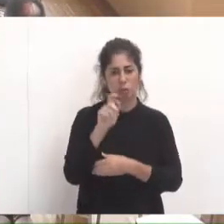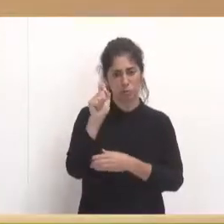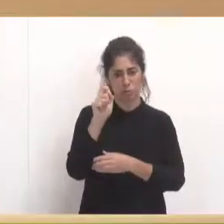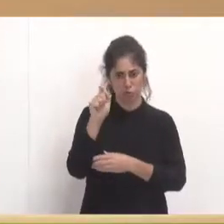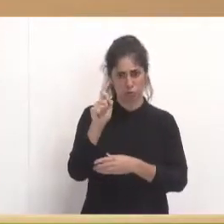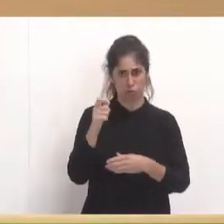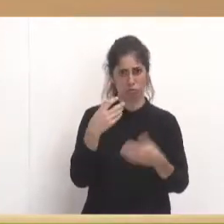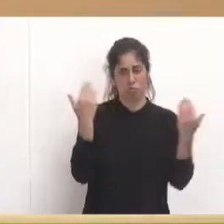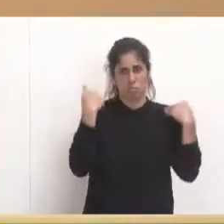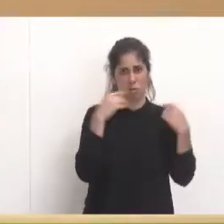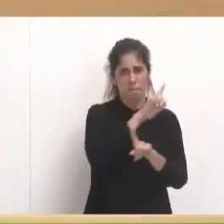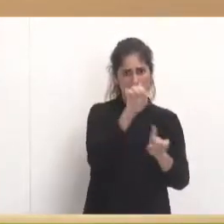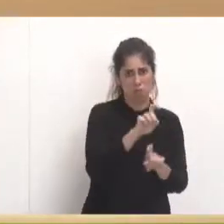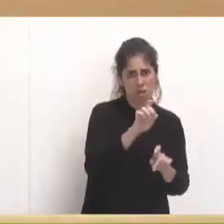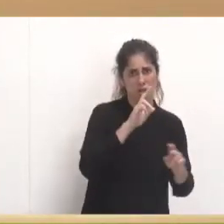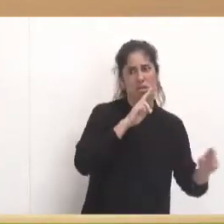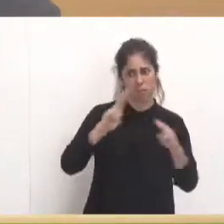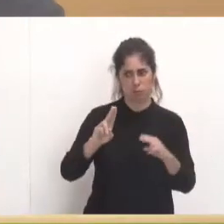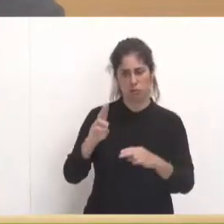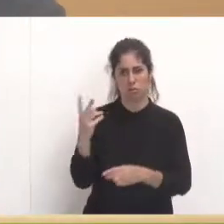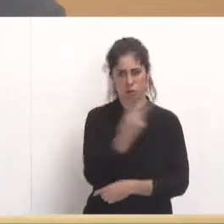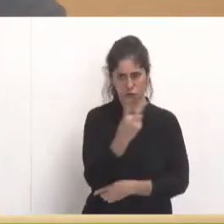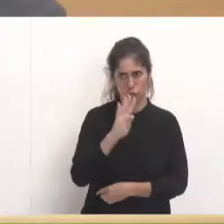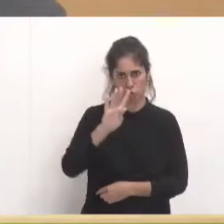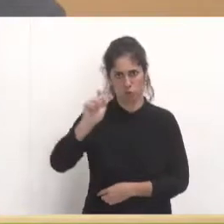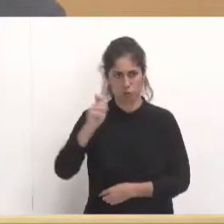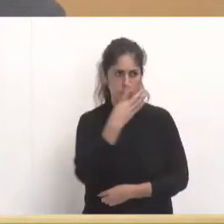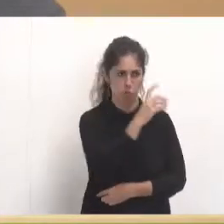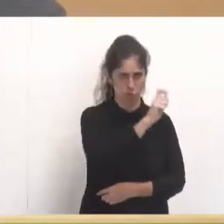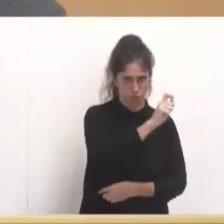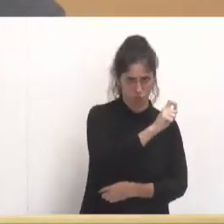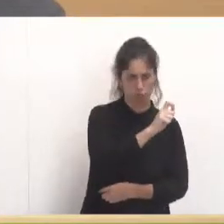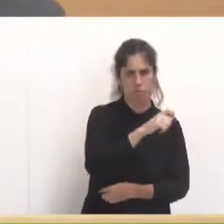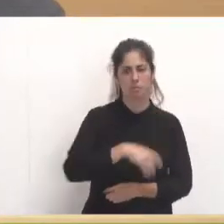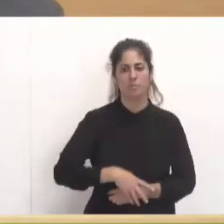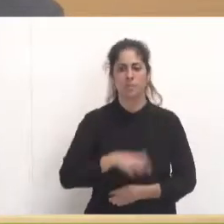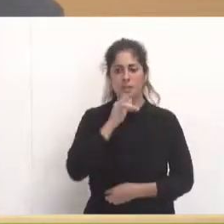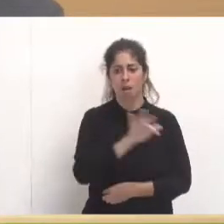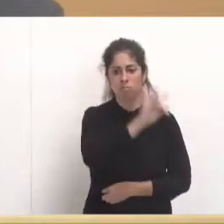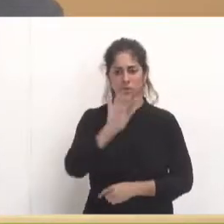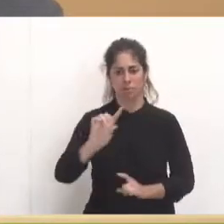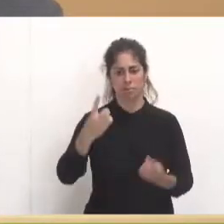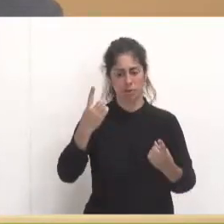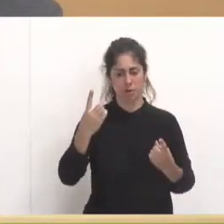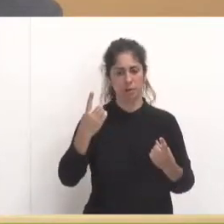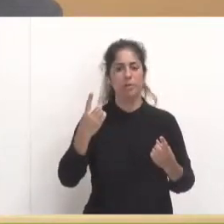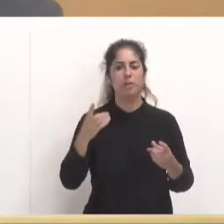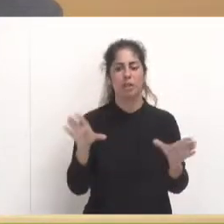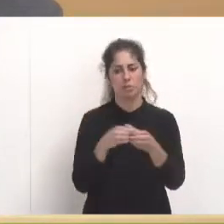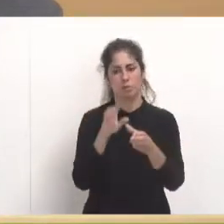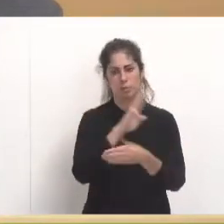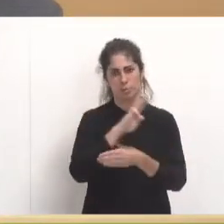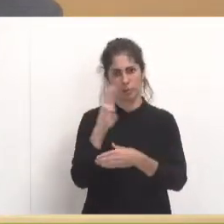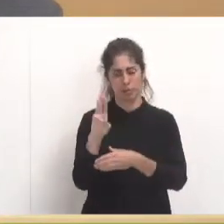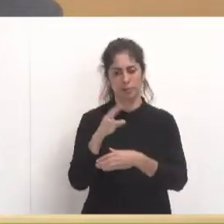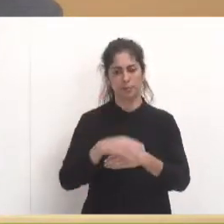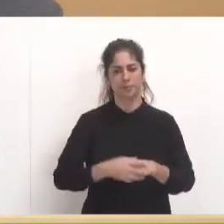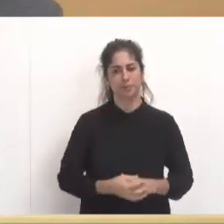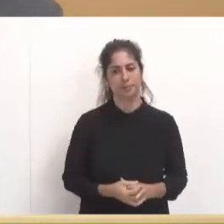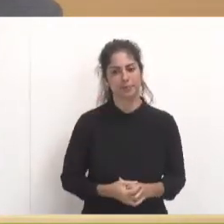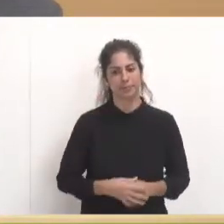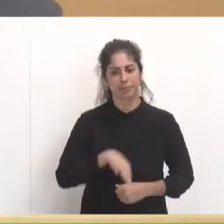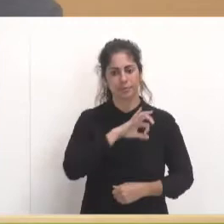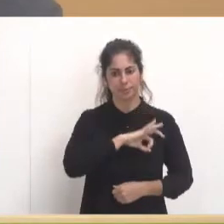que responde, la persona que pregunta o la persona que responde. Y tiene la palabra, en primer lugar, el Grupo Popular,